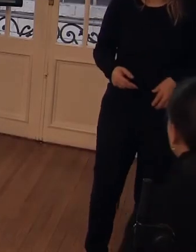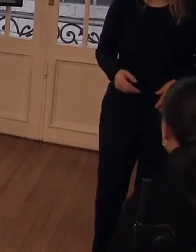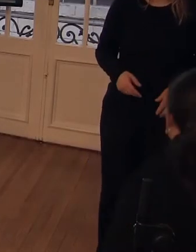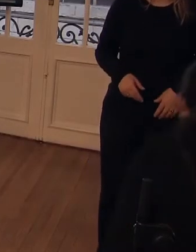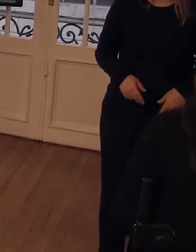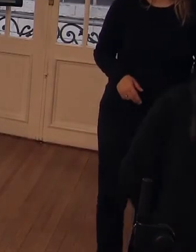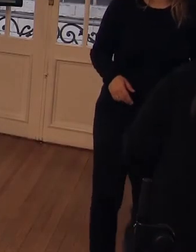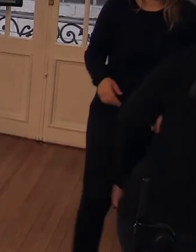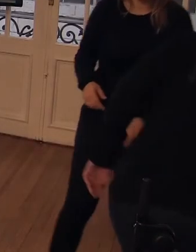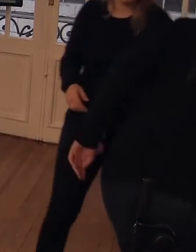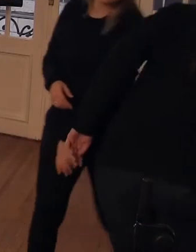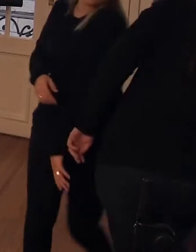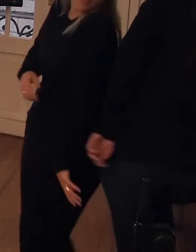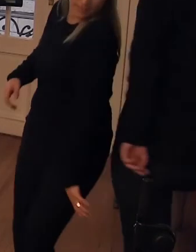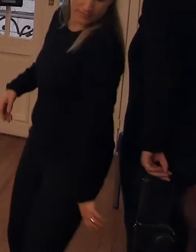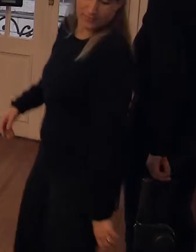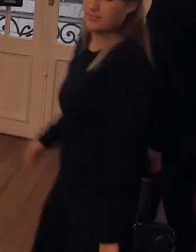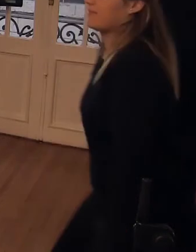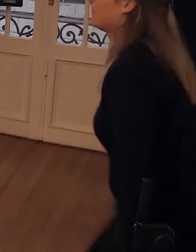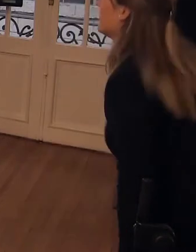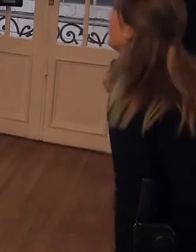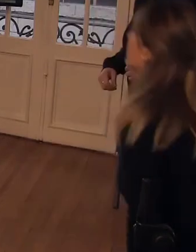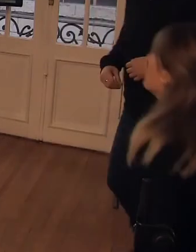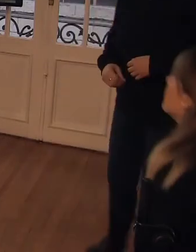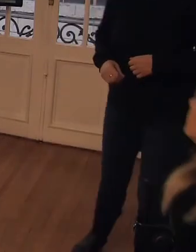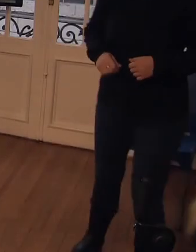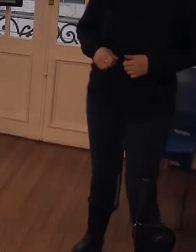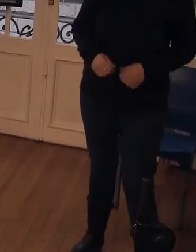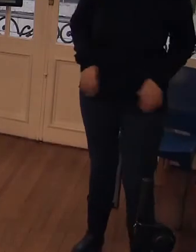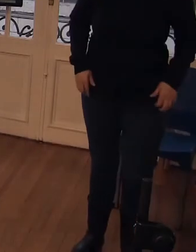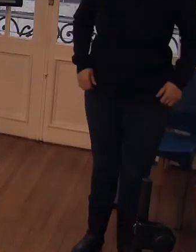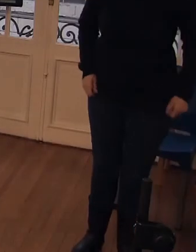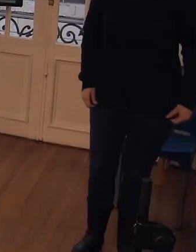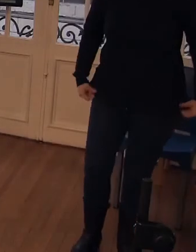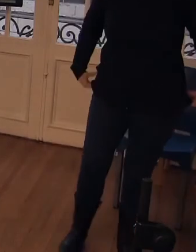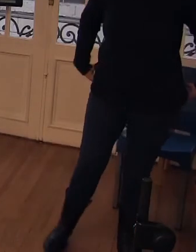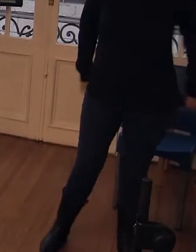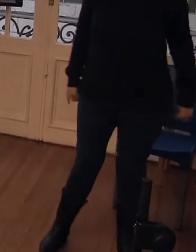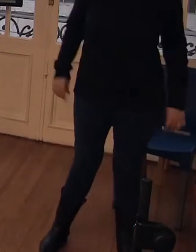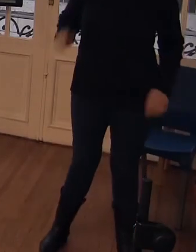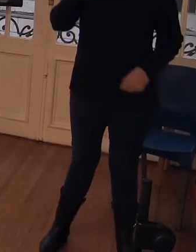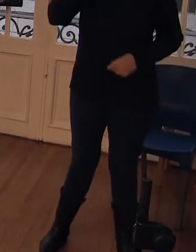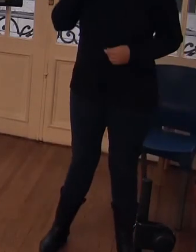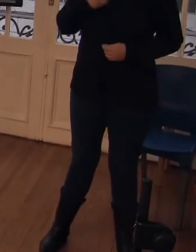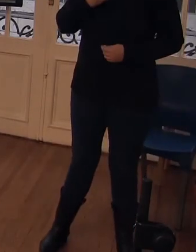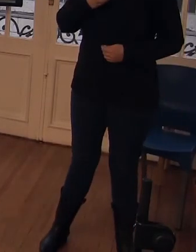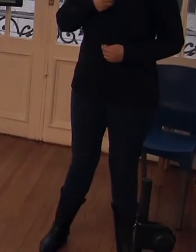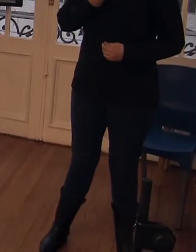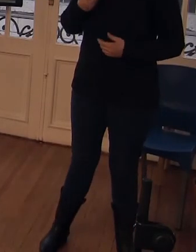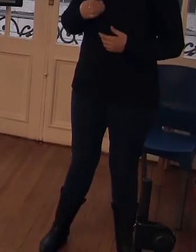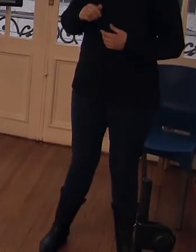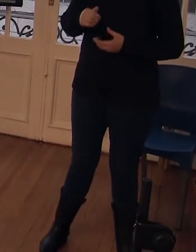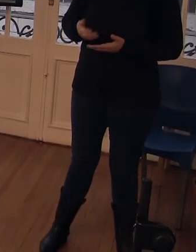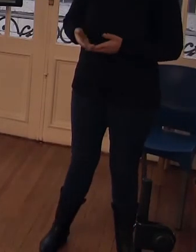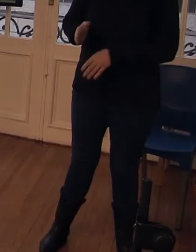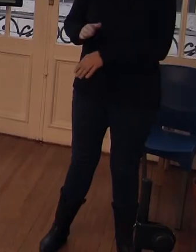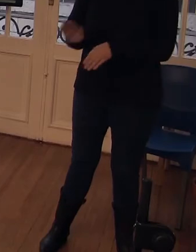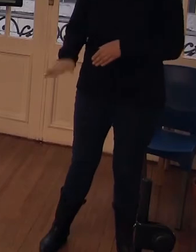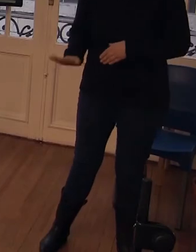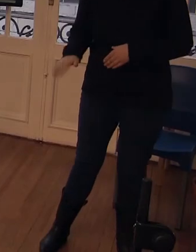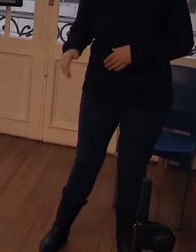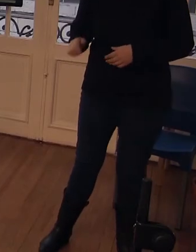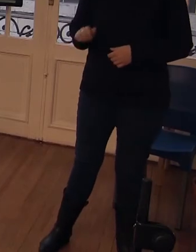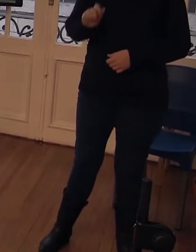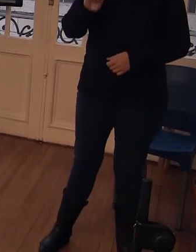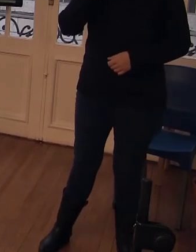Mi vocación llegó temprano, chicos, pero temprano. O sea, yo recuerdo cuál es el... Mi juego